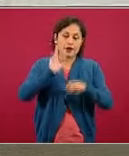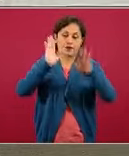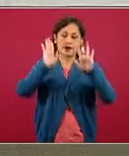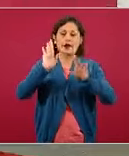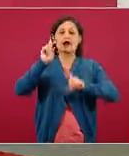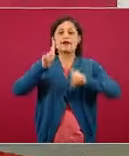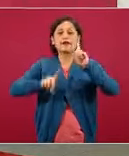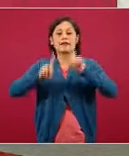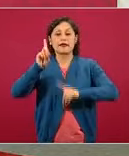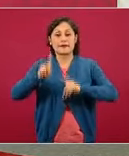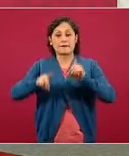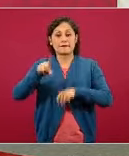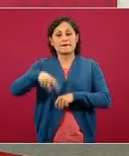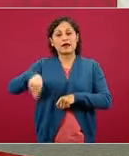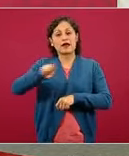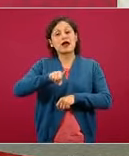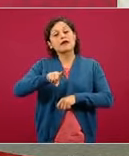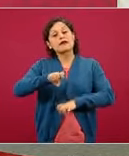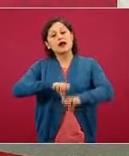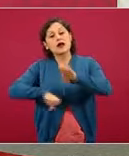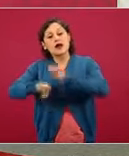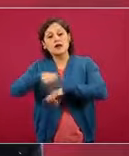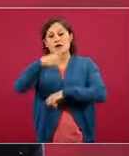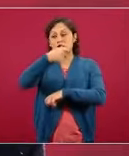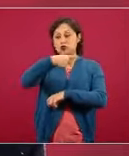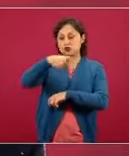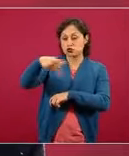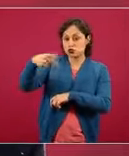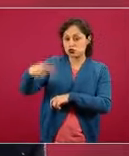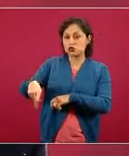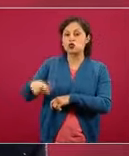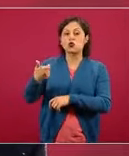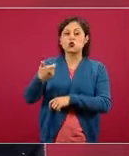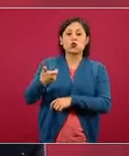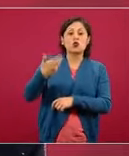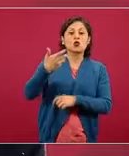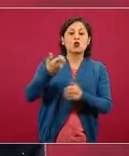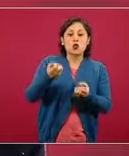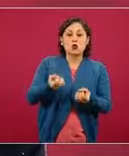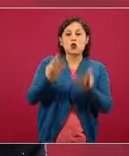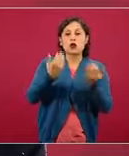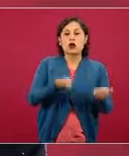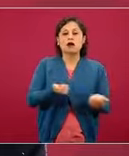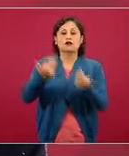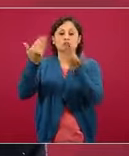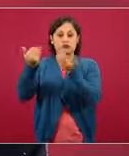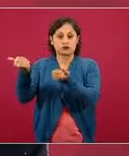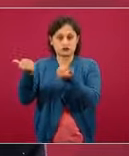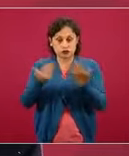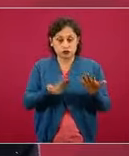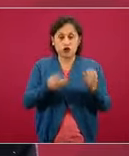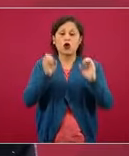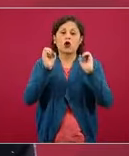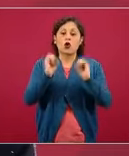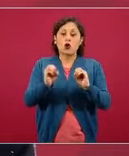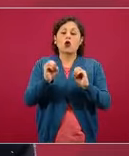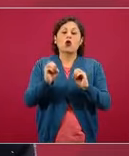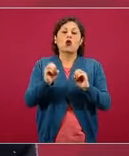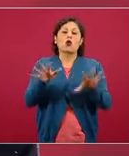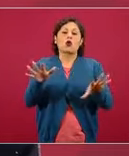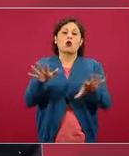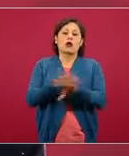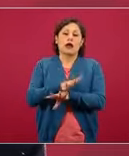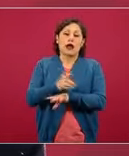los costos que los proveedores vayan a tener de importación, del tipo de cambio, de lo que les va a costar su